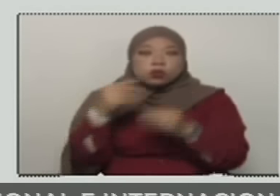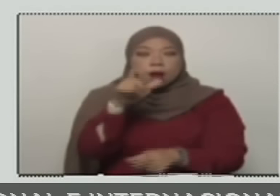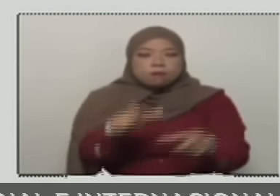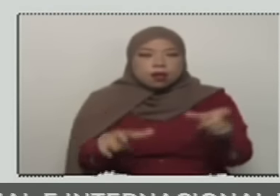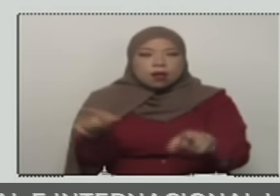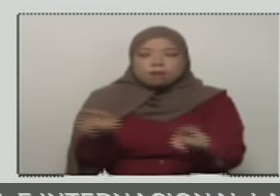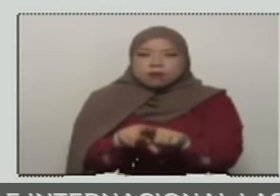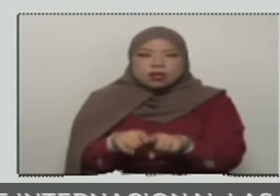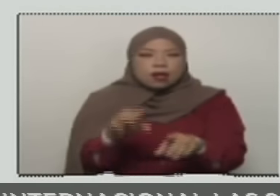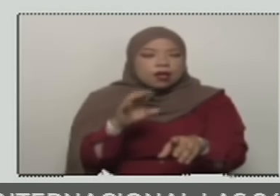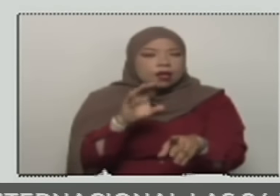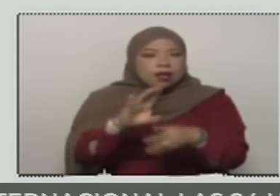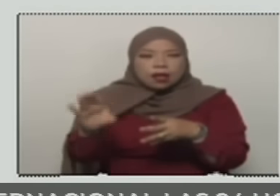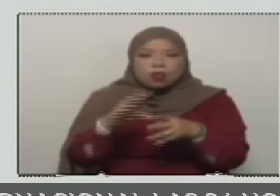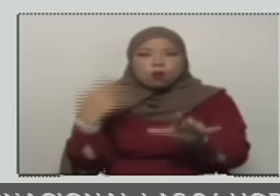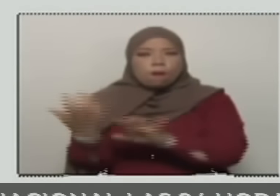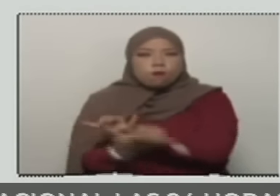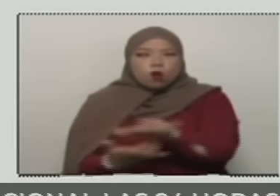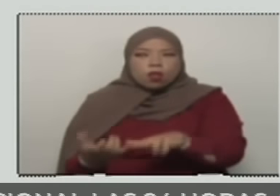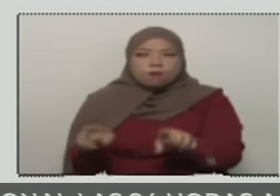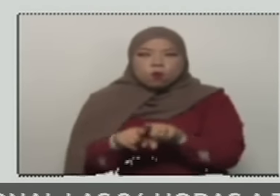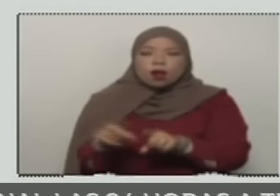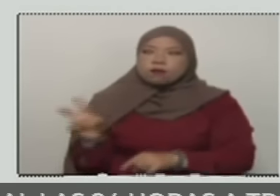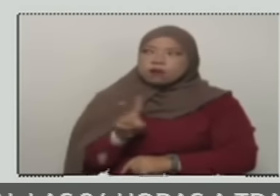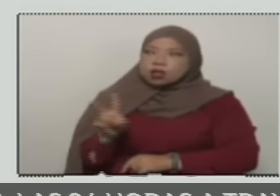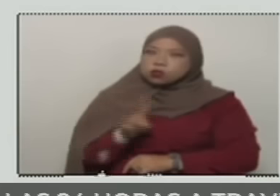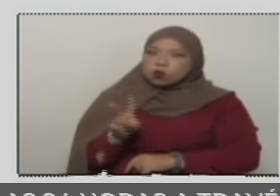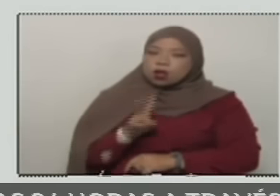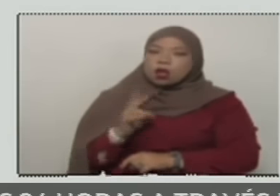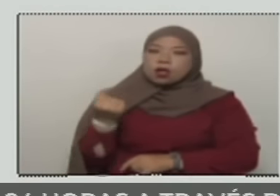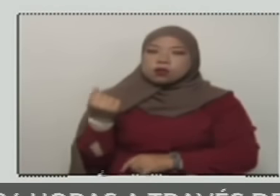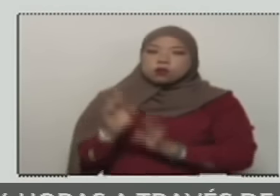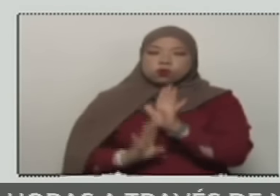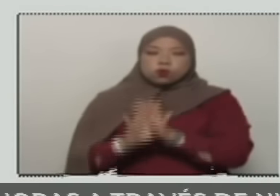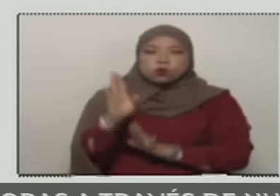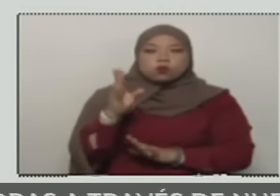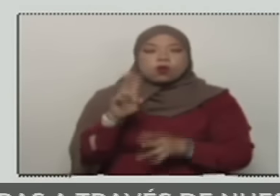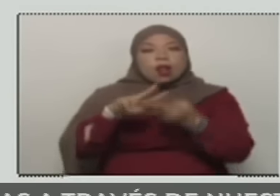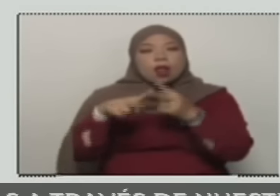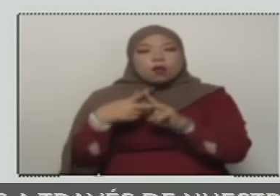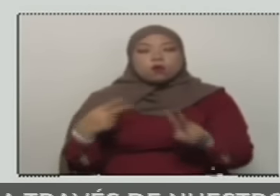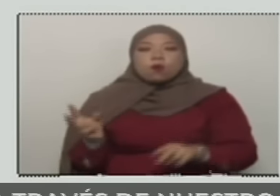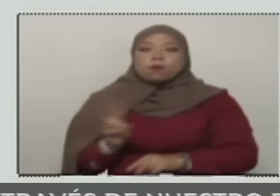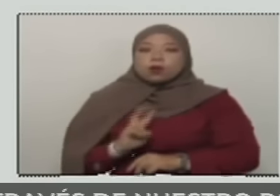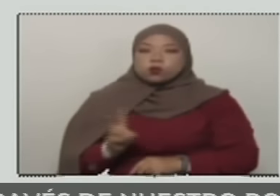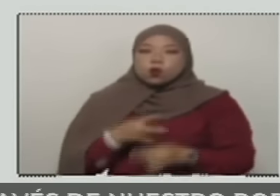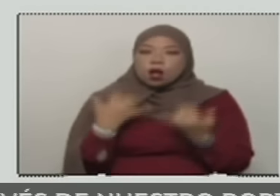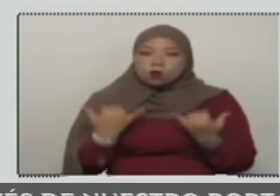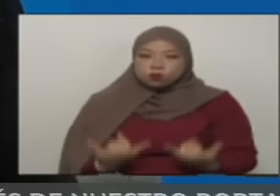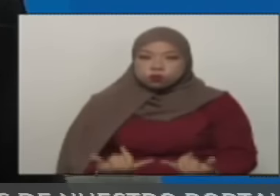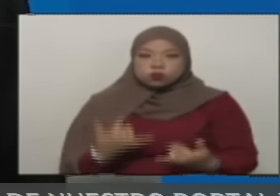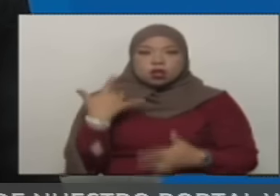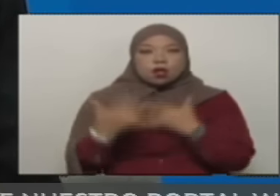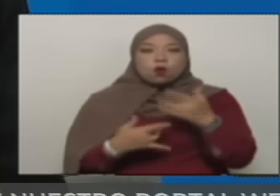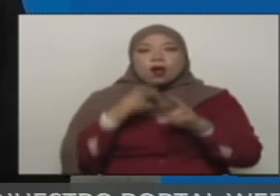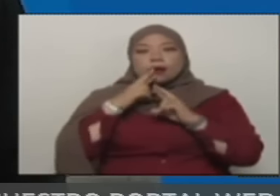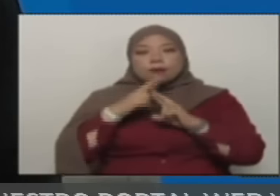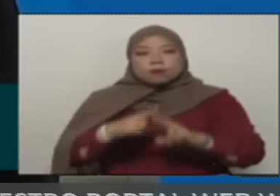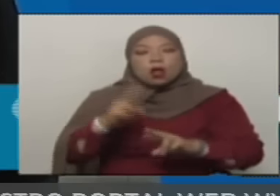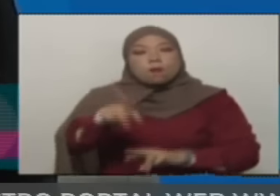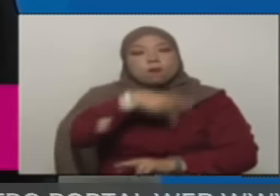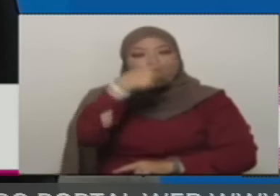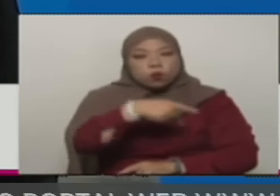mismas características que en Venezuela. Un crecimiento económico de la mano con la paz, y Venezuela ahora mismo da este tipo de respuesta